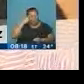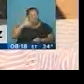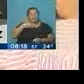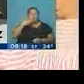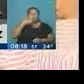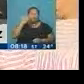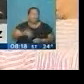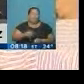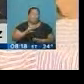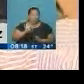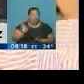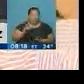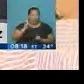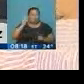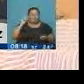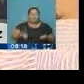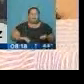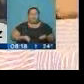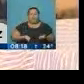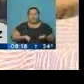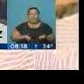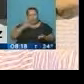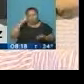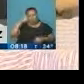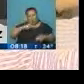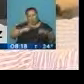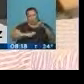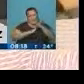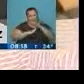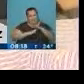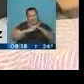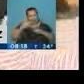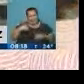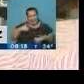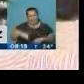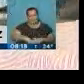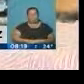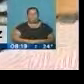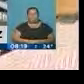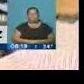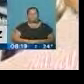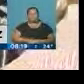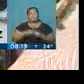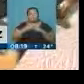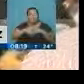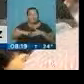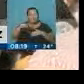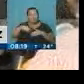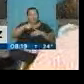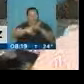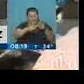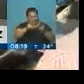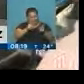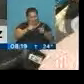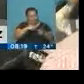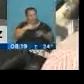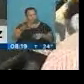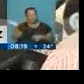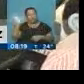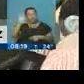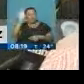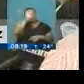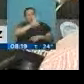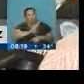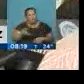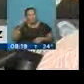cumpla con lo que ordenó la Corte Suprema de Justicia de la Nación. Ministro, a partir de esto mismo que usted está diciendo, el resto de las